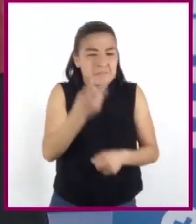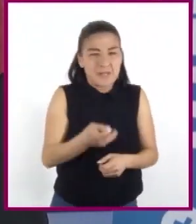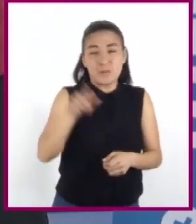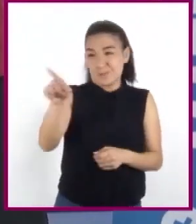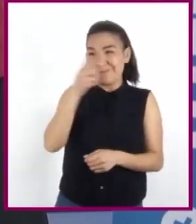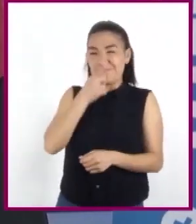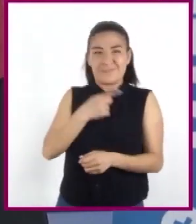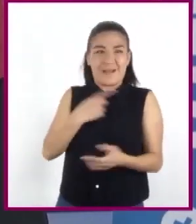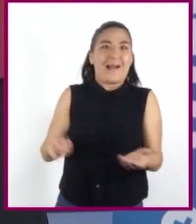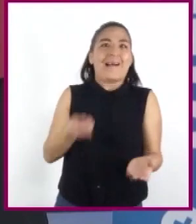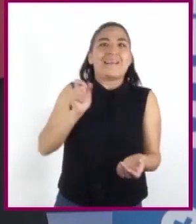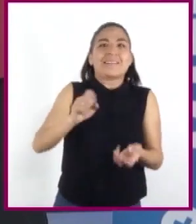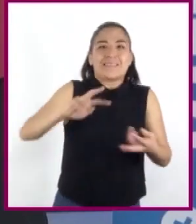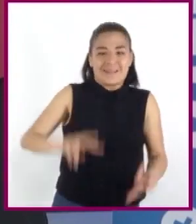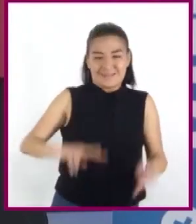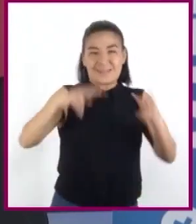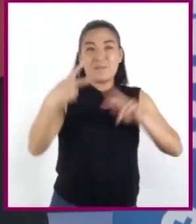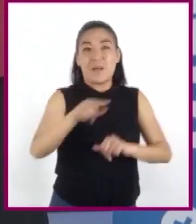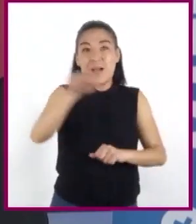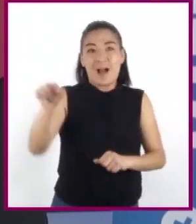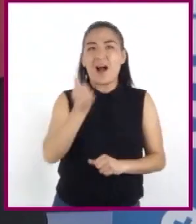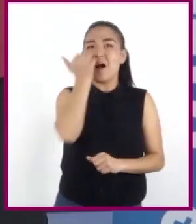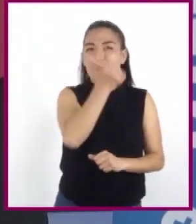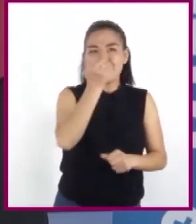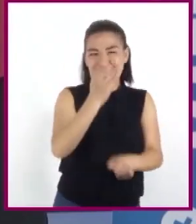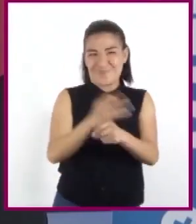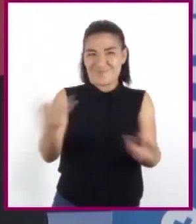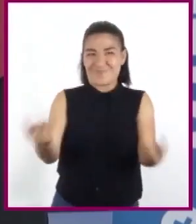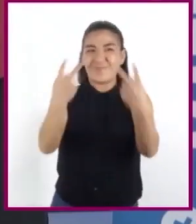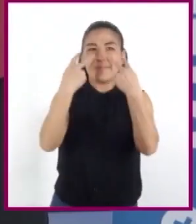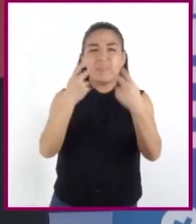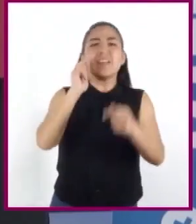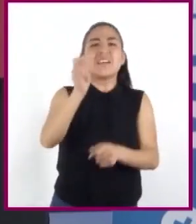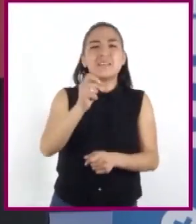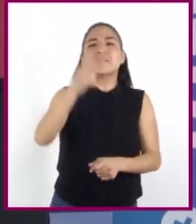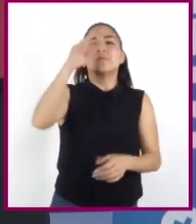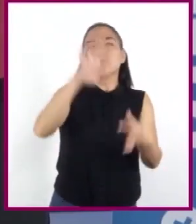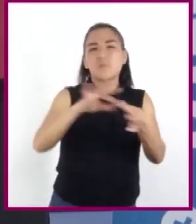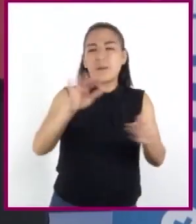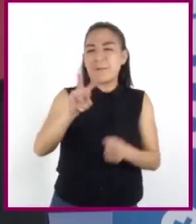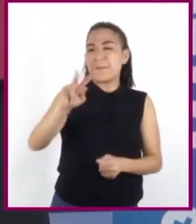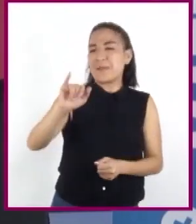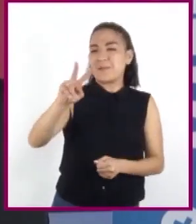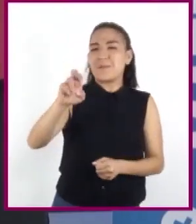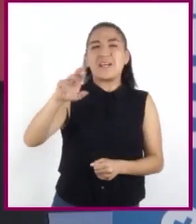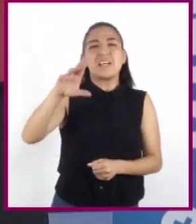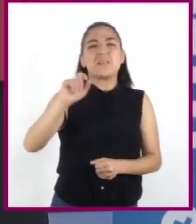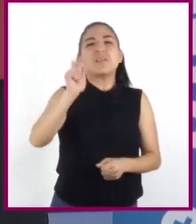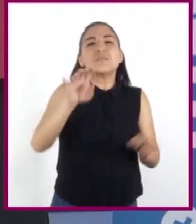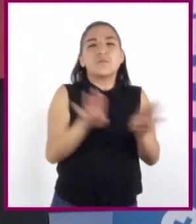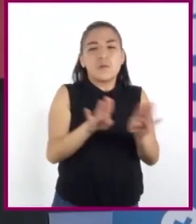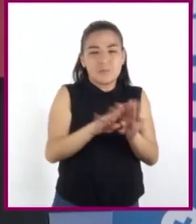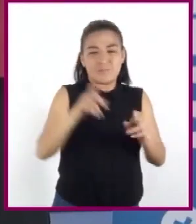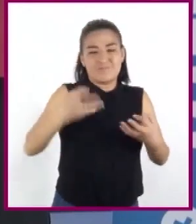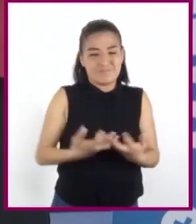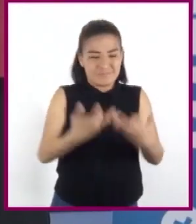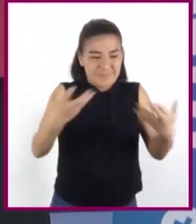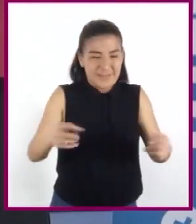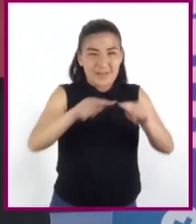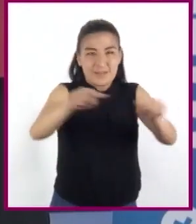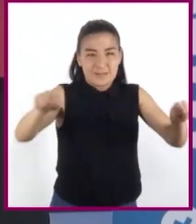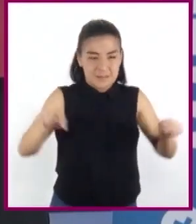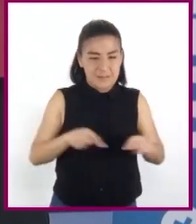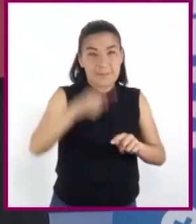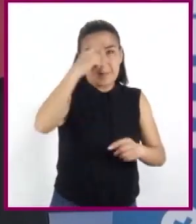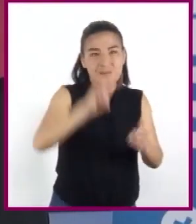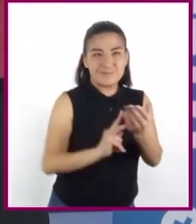que al contrario. Para las alumnas y alumnos que nos ven, les comento que un vivero es una parte o porción de tierra donde se